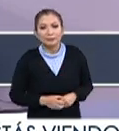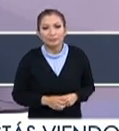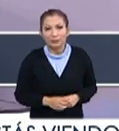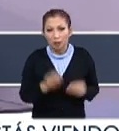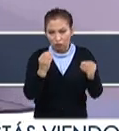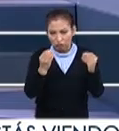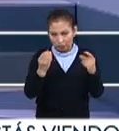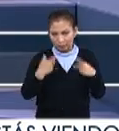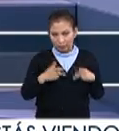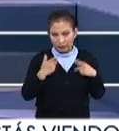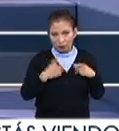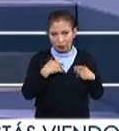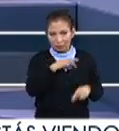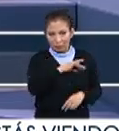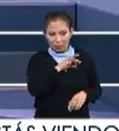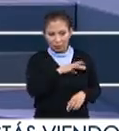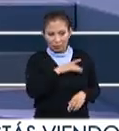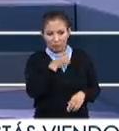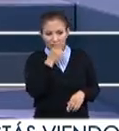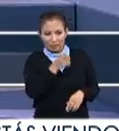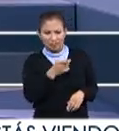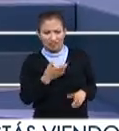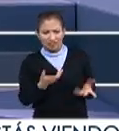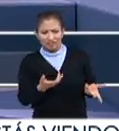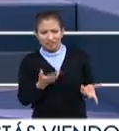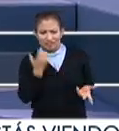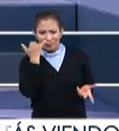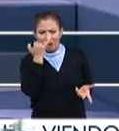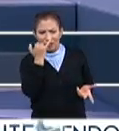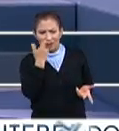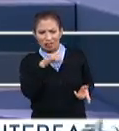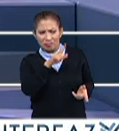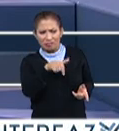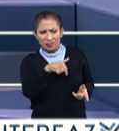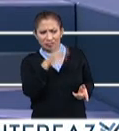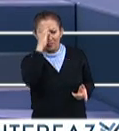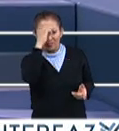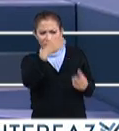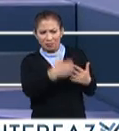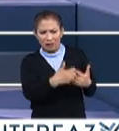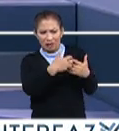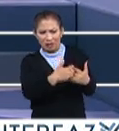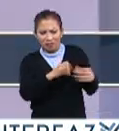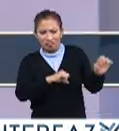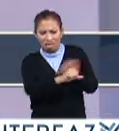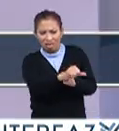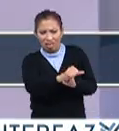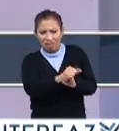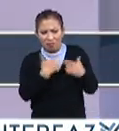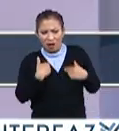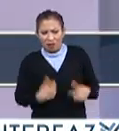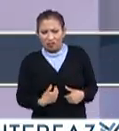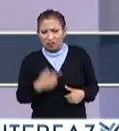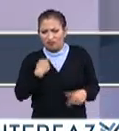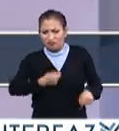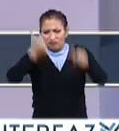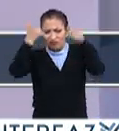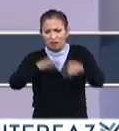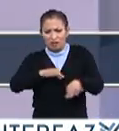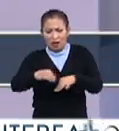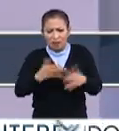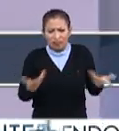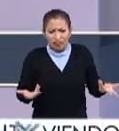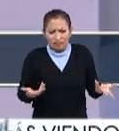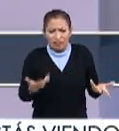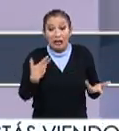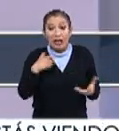a mucha gente le da miedo, ¿no? Porque dicen pues, que nos van a reemplazar, ¿no? La inteligencia artificial, ya no va a haber trabajos. Y bueno, en